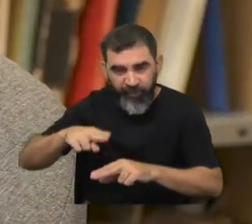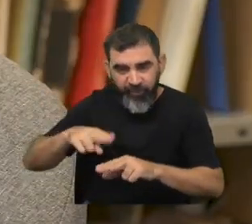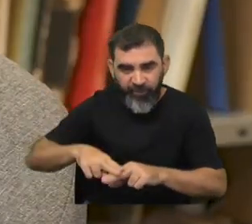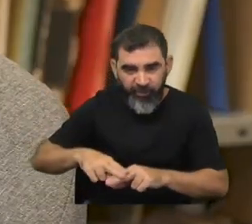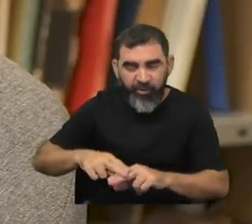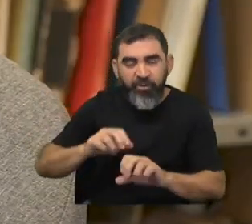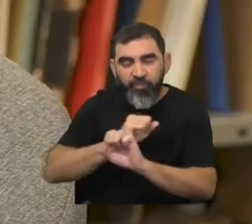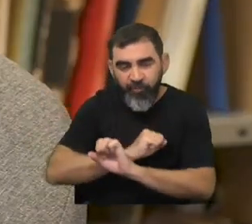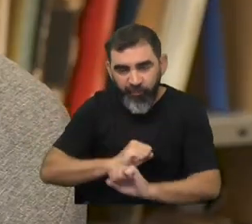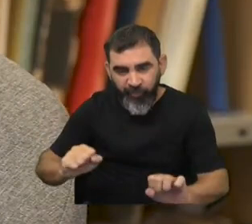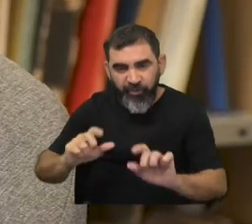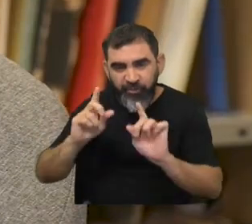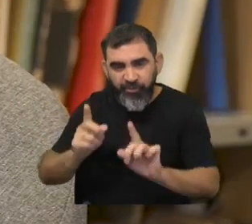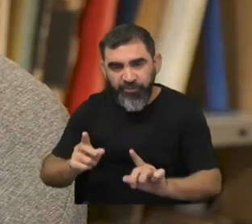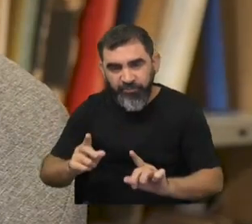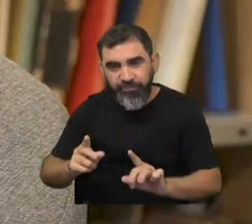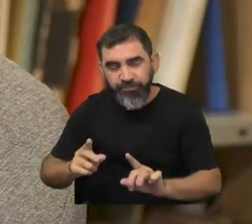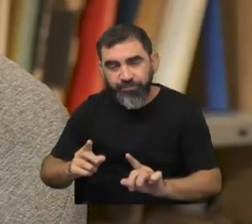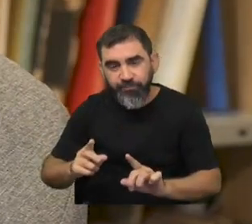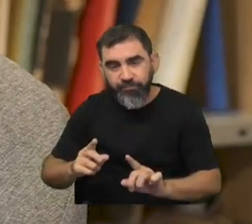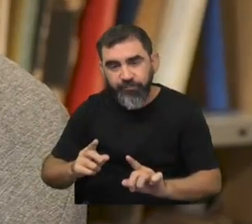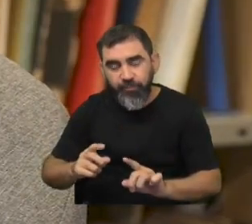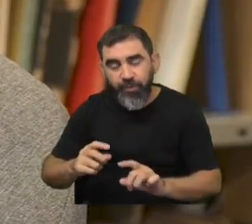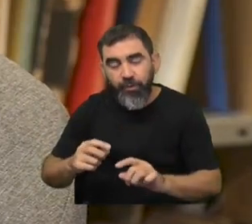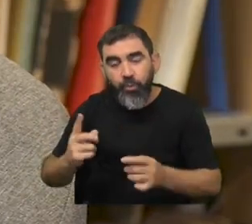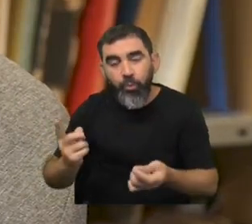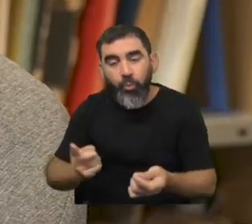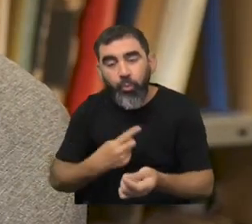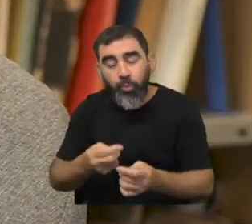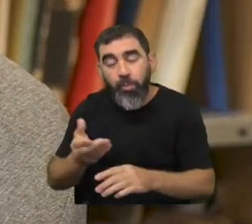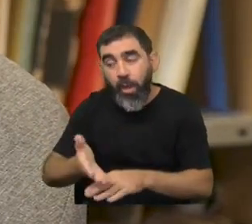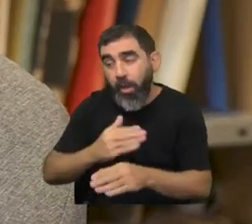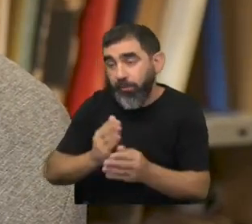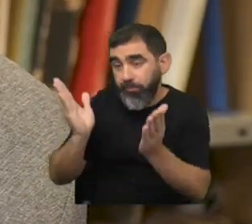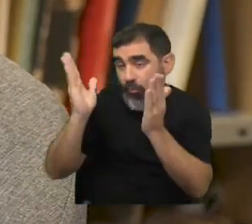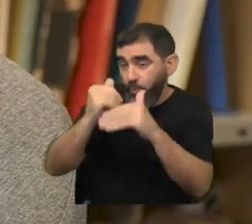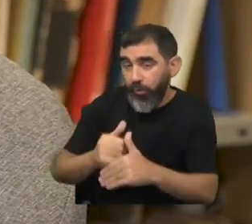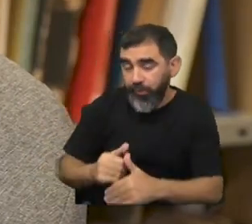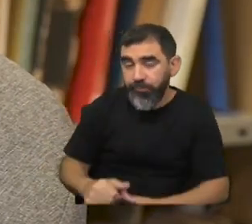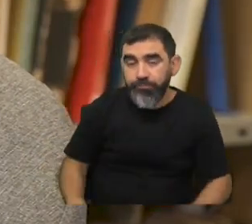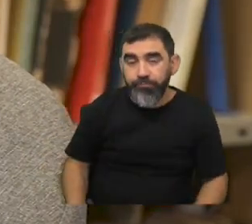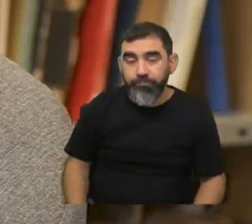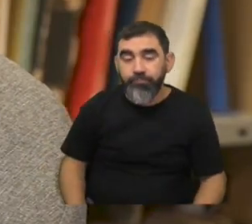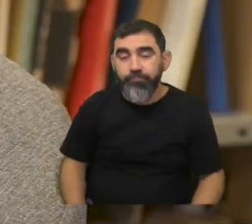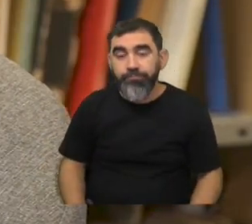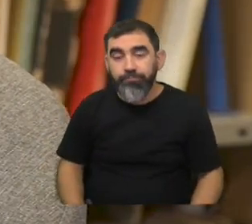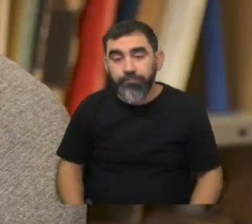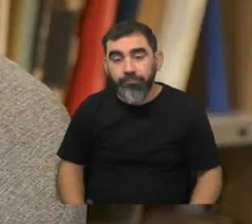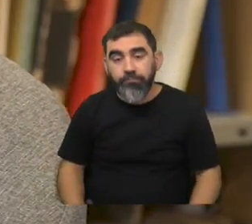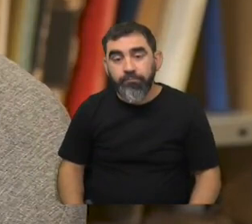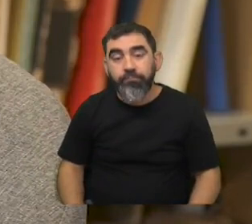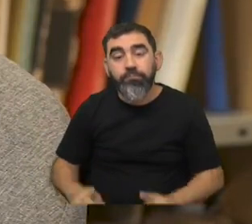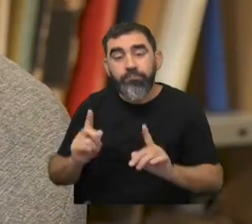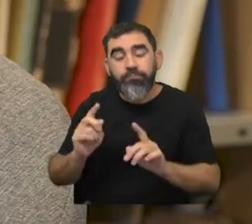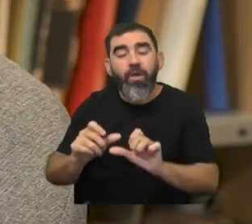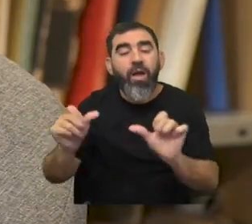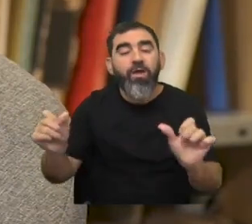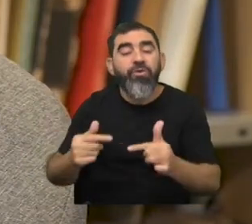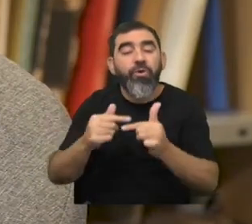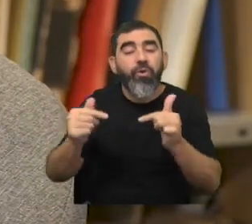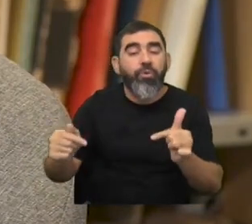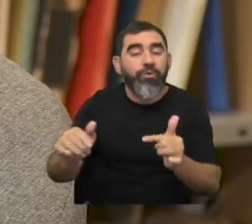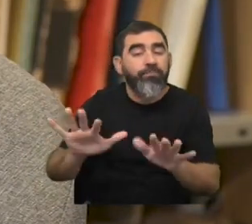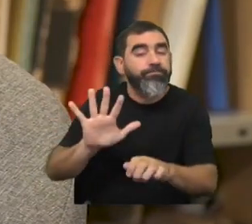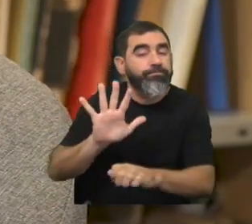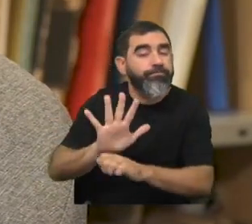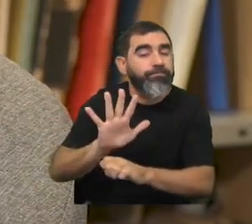podemos llevar adelante prácticas que antes no, pero podemos también llevar adelante prácticas que rozan con